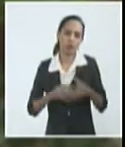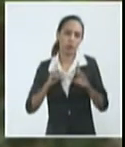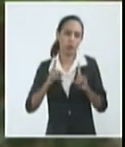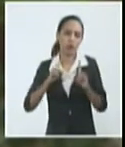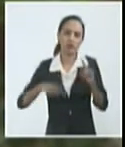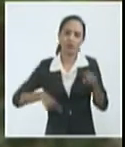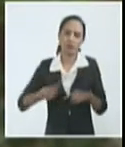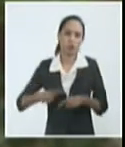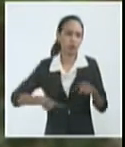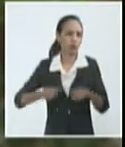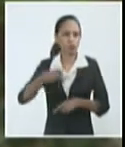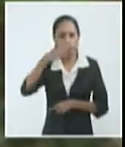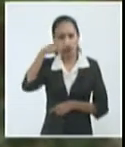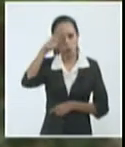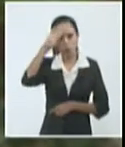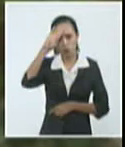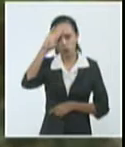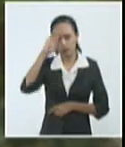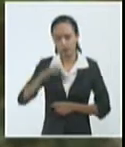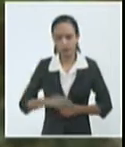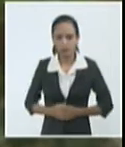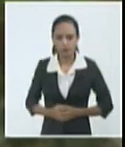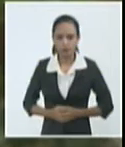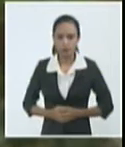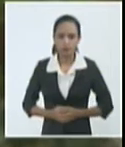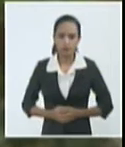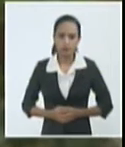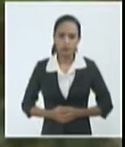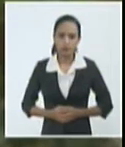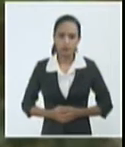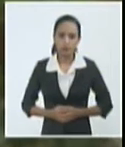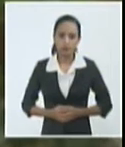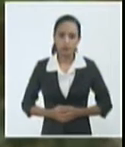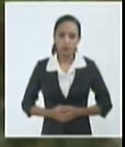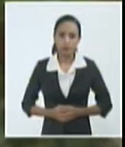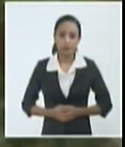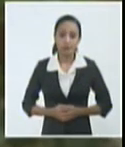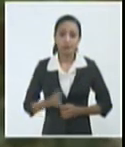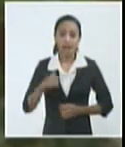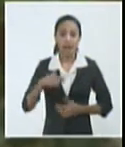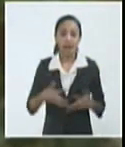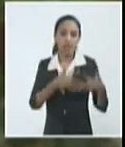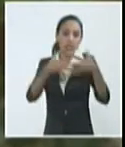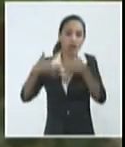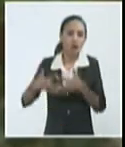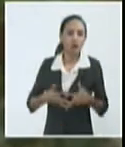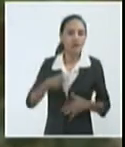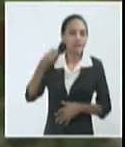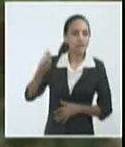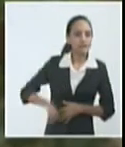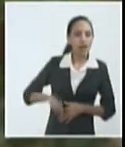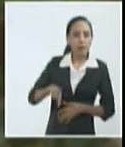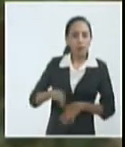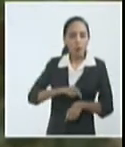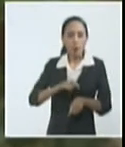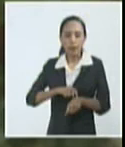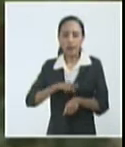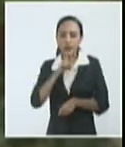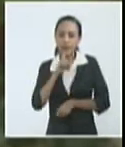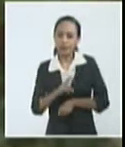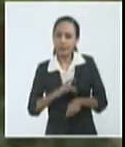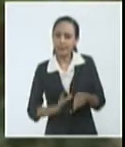política del imperialismo yanqui contra Cuba, que trató de aprovechar este momento donde también